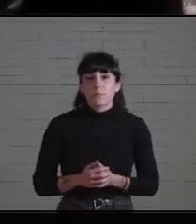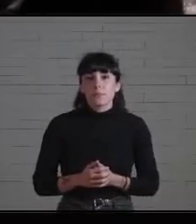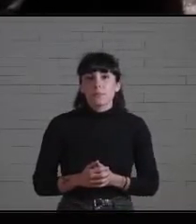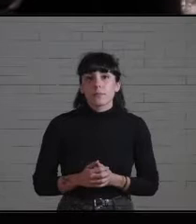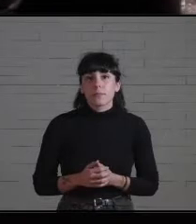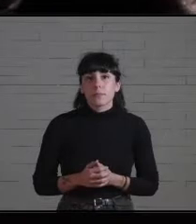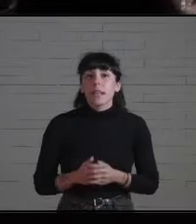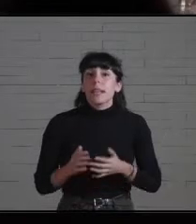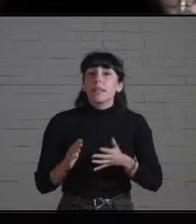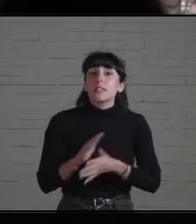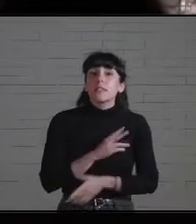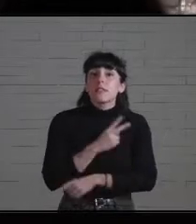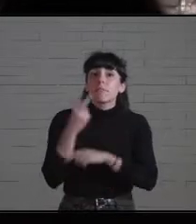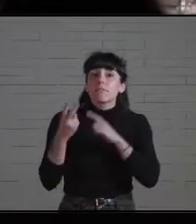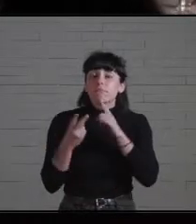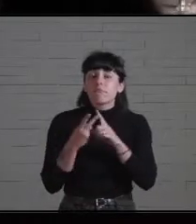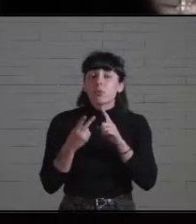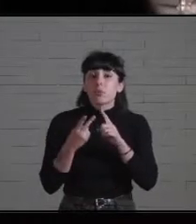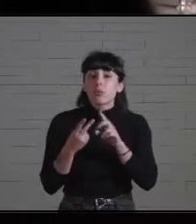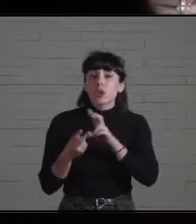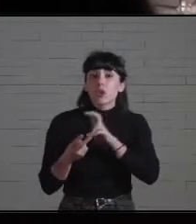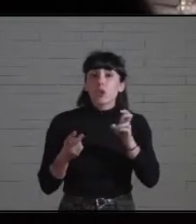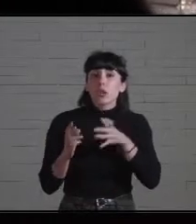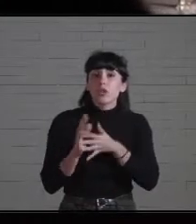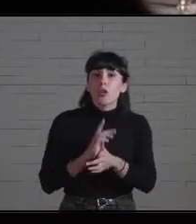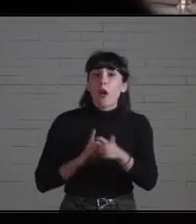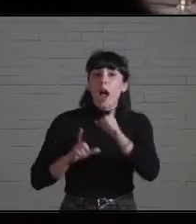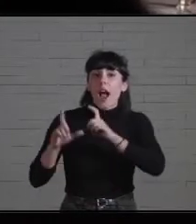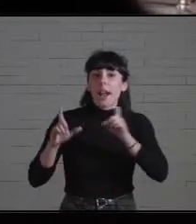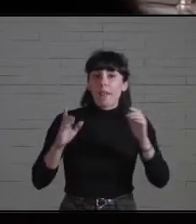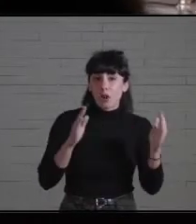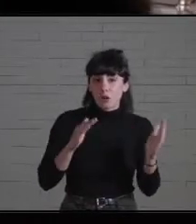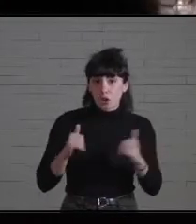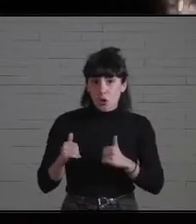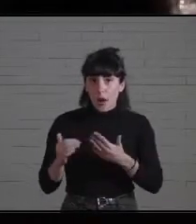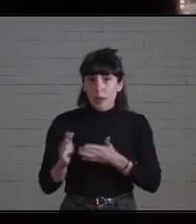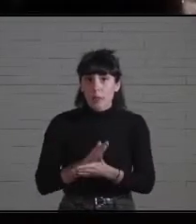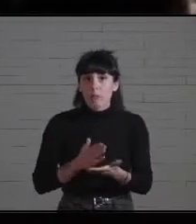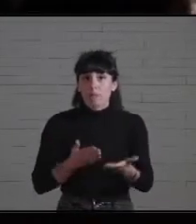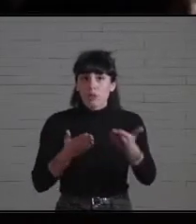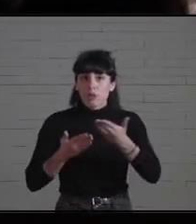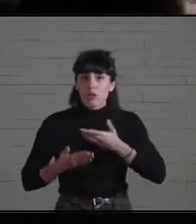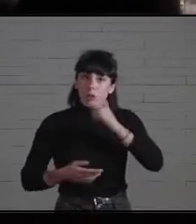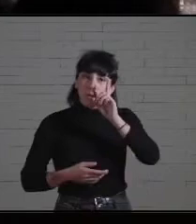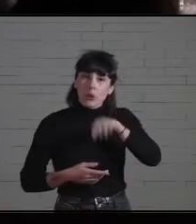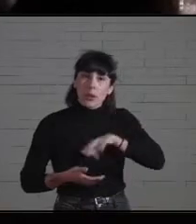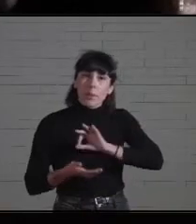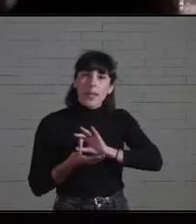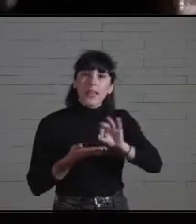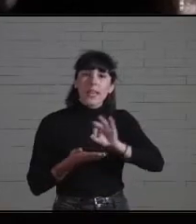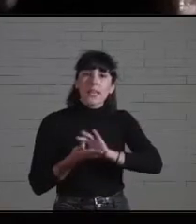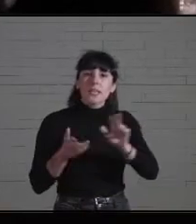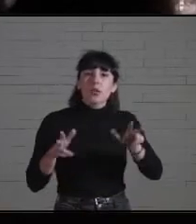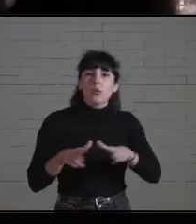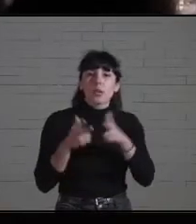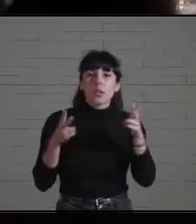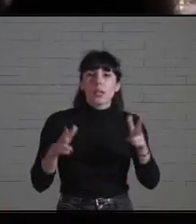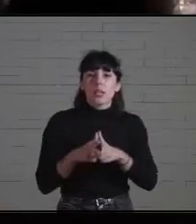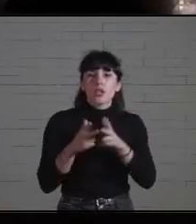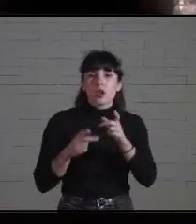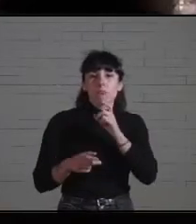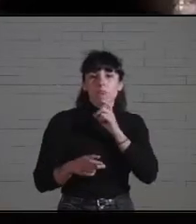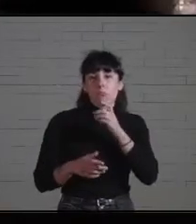Y otra cuestión que no tengo en los gráficos, pero que nos han facilitado a través la Seguridad Social a través del portal de